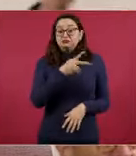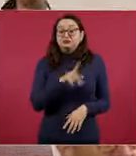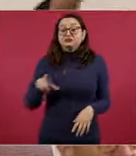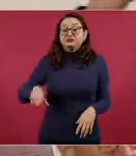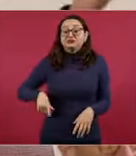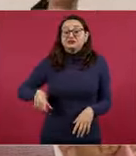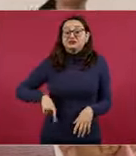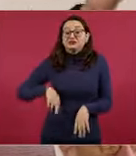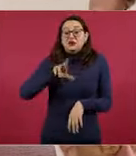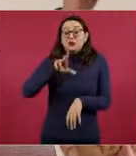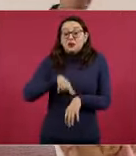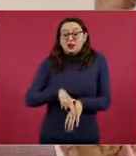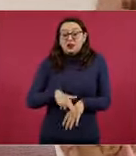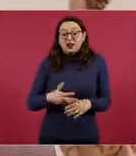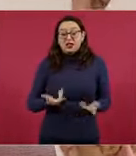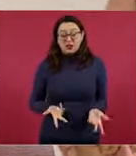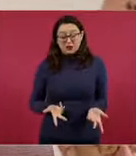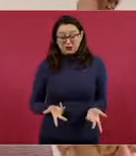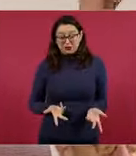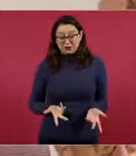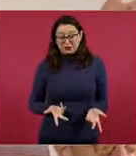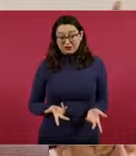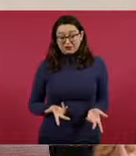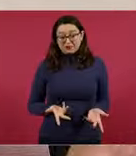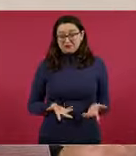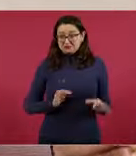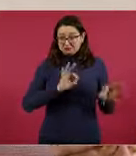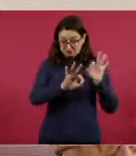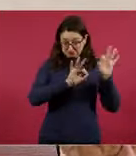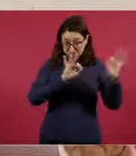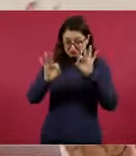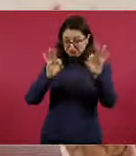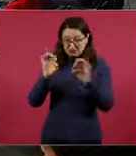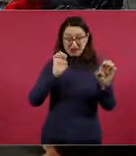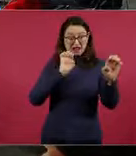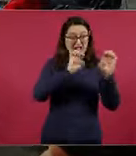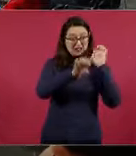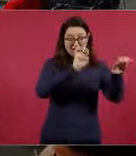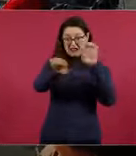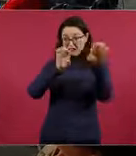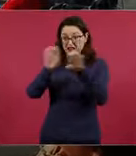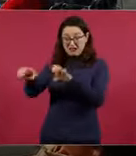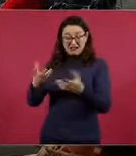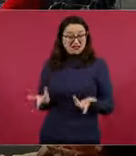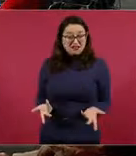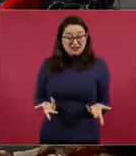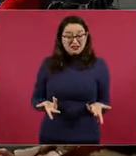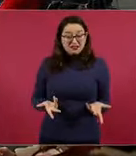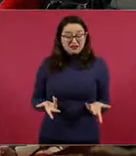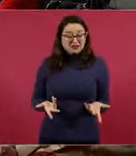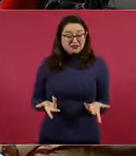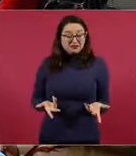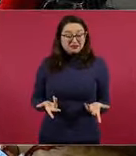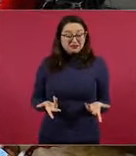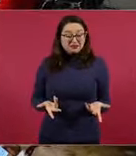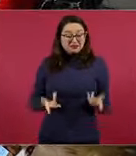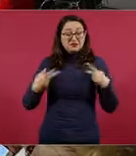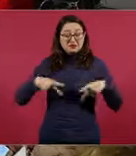Estamos hablando de cómo cuidarse. O sea, eso fue lo que me preguntaste, ¿no?